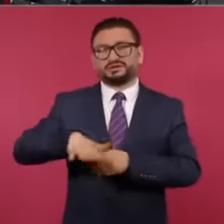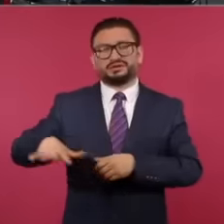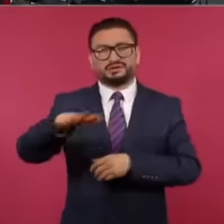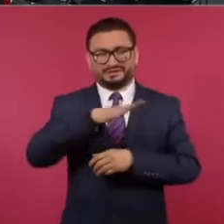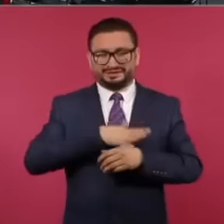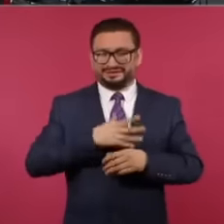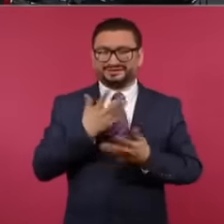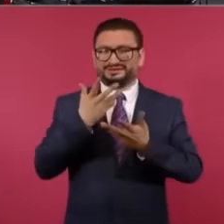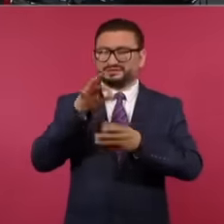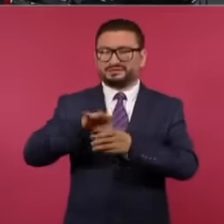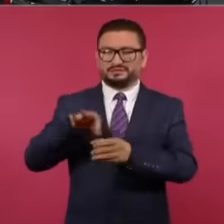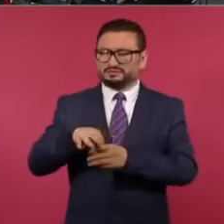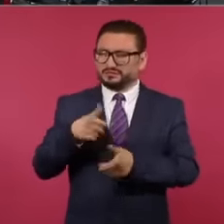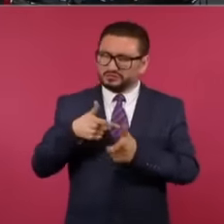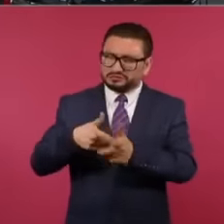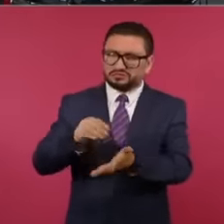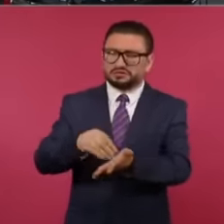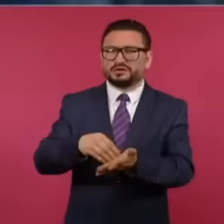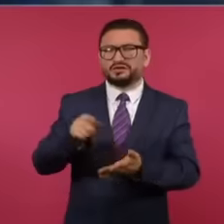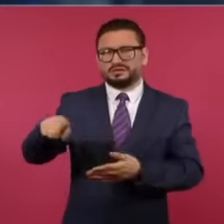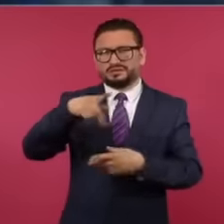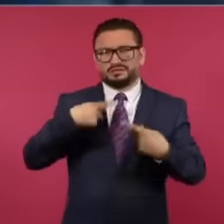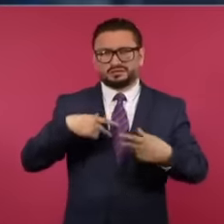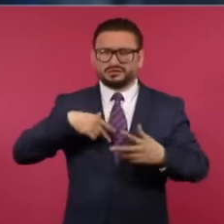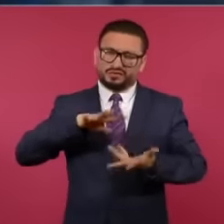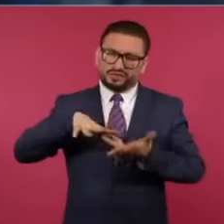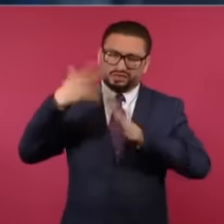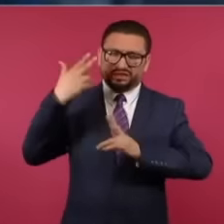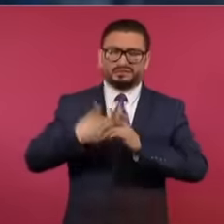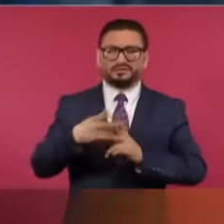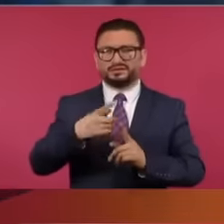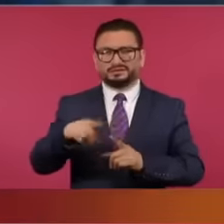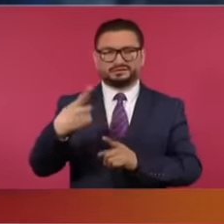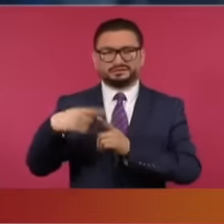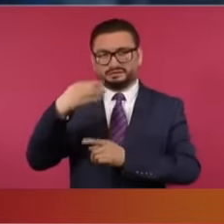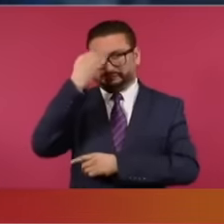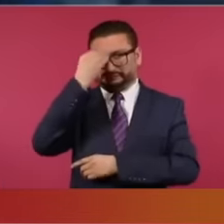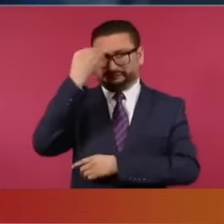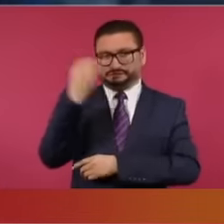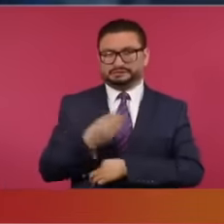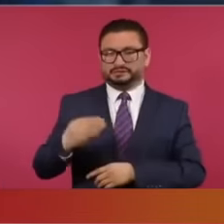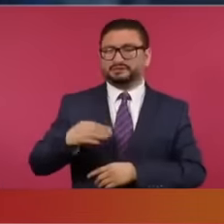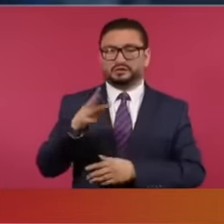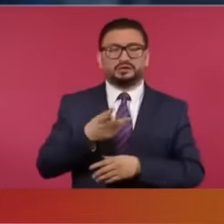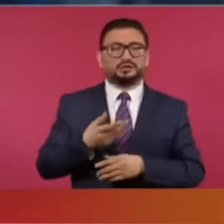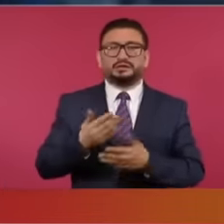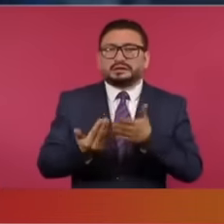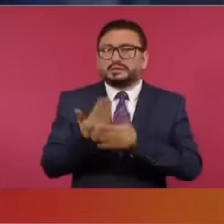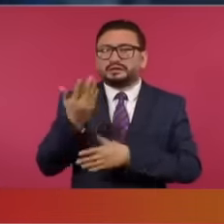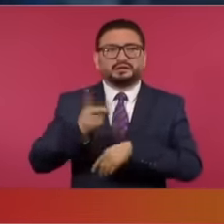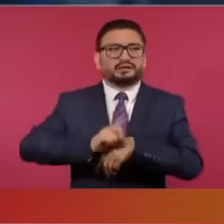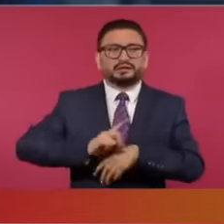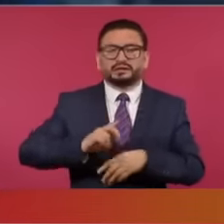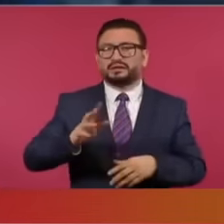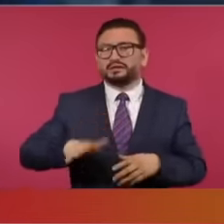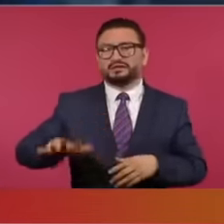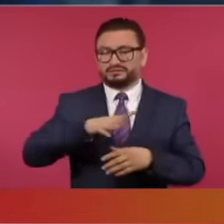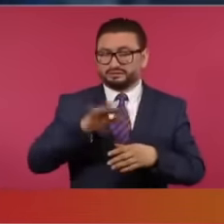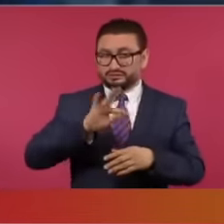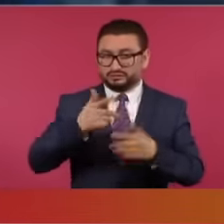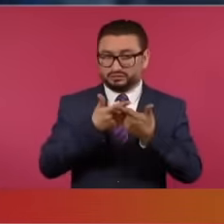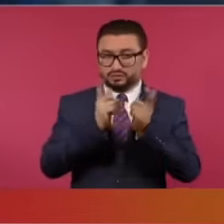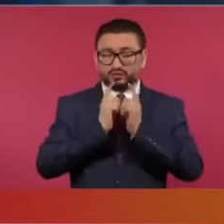elecciones, continúen ocurriendo actos de esta violencia, además cada vez más crudos a plena luz del día? ¿Considera que el narcotráfico y